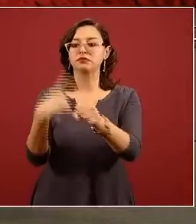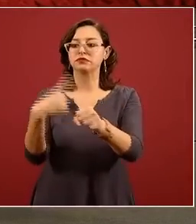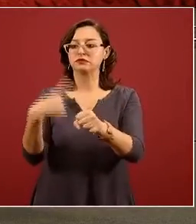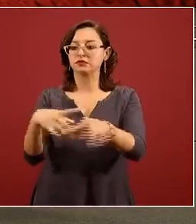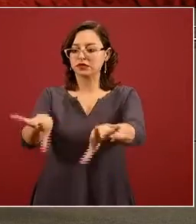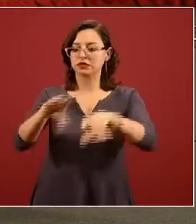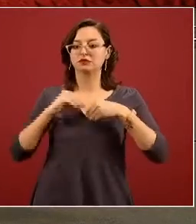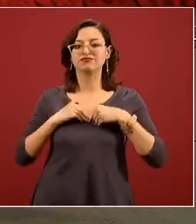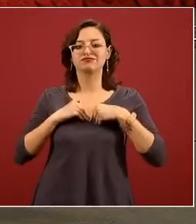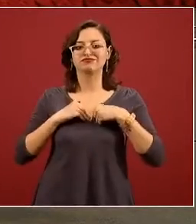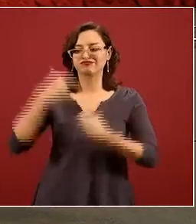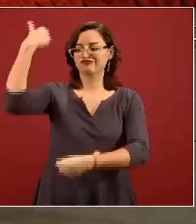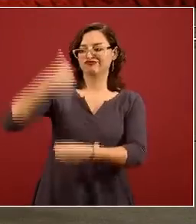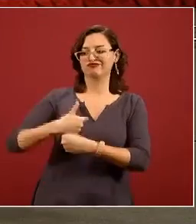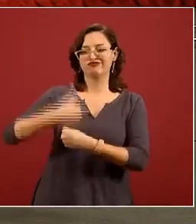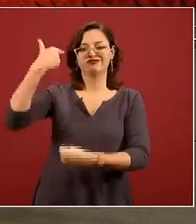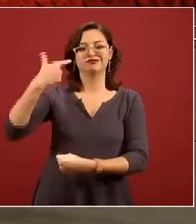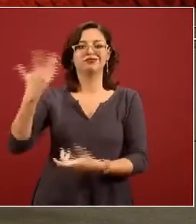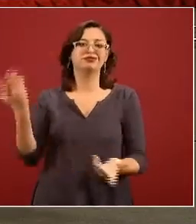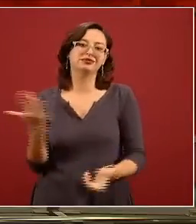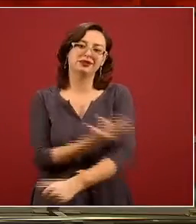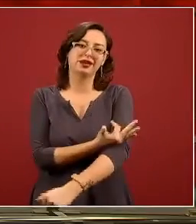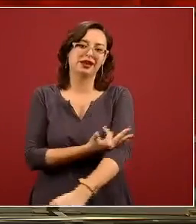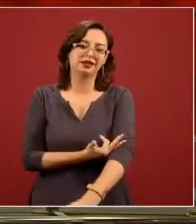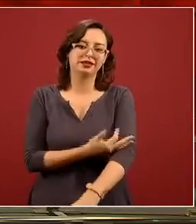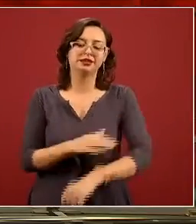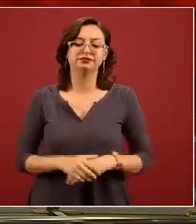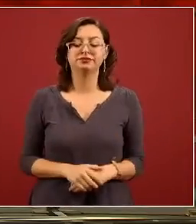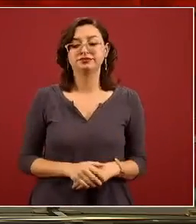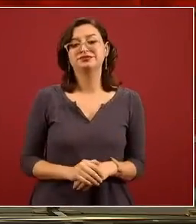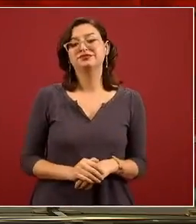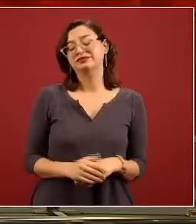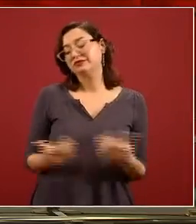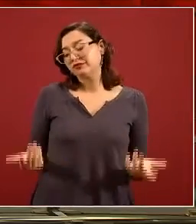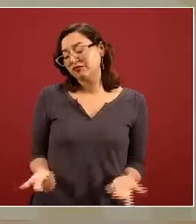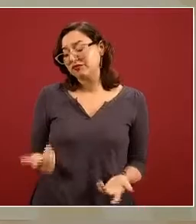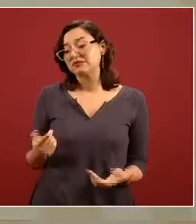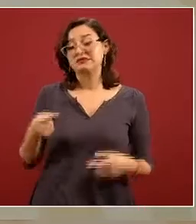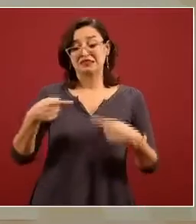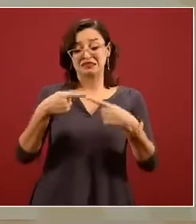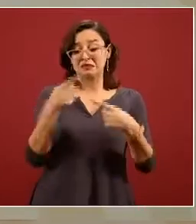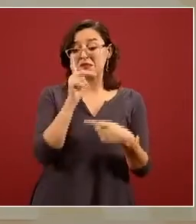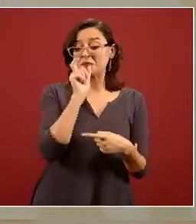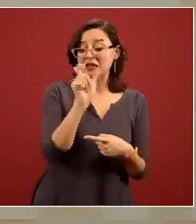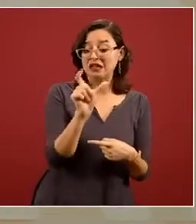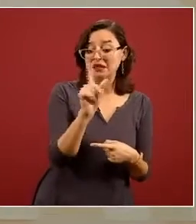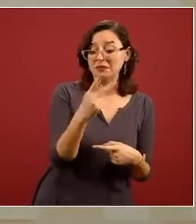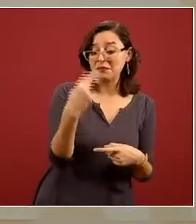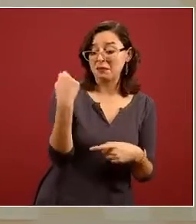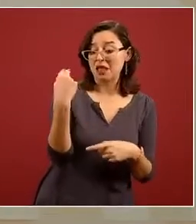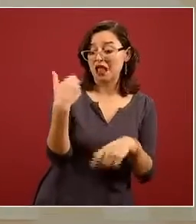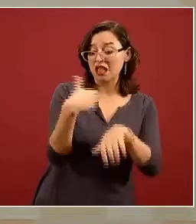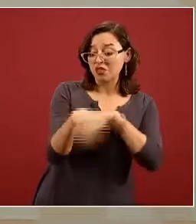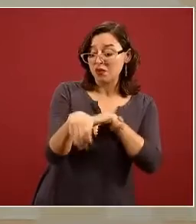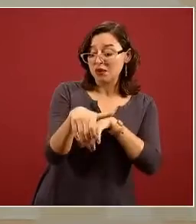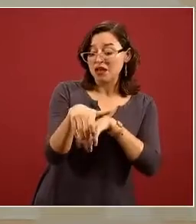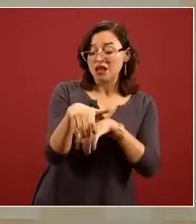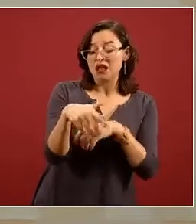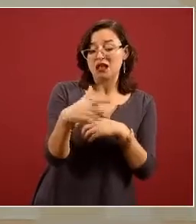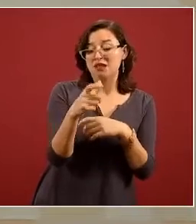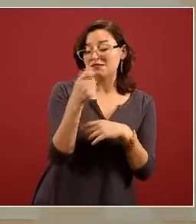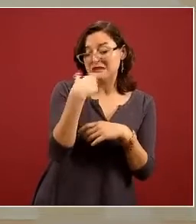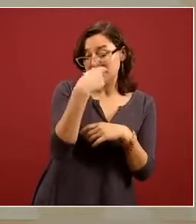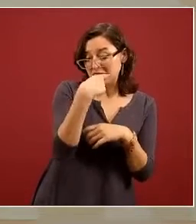Sobre hidroxicloroquina y cualquier otro medicamento que se pudiera utilizar, reiteramos, hoy es